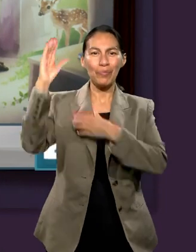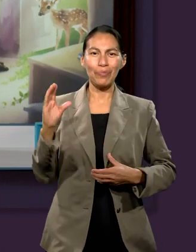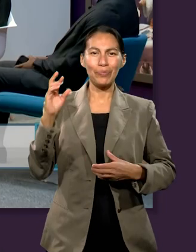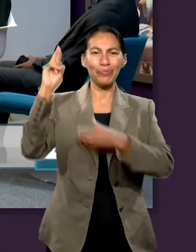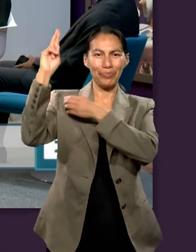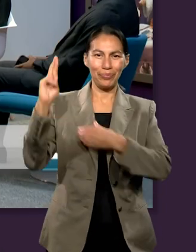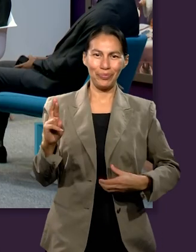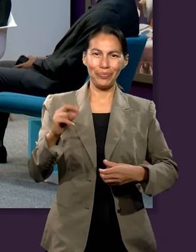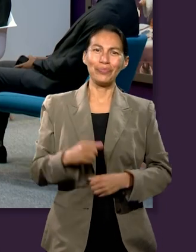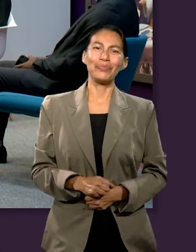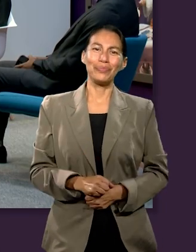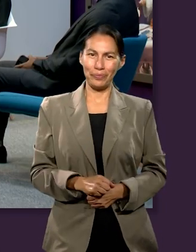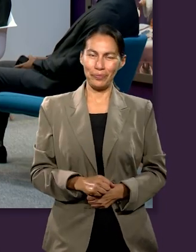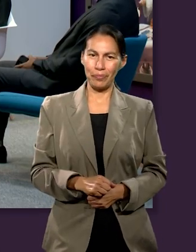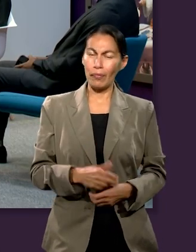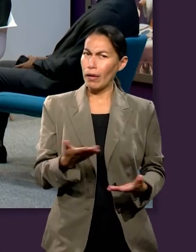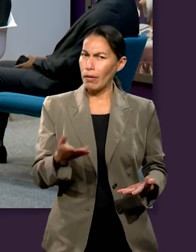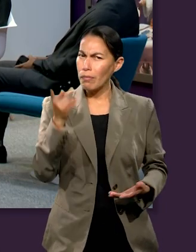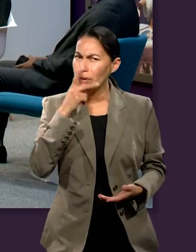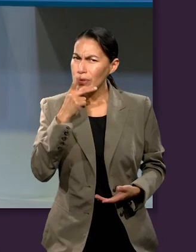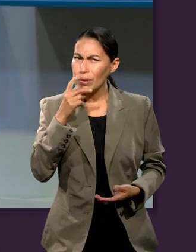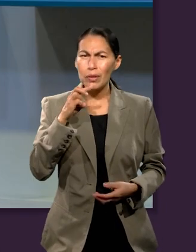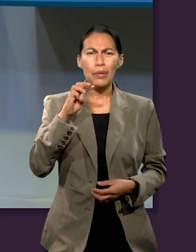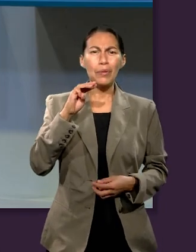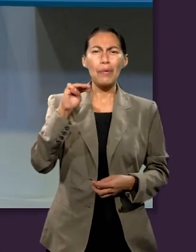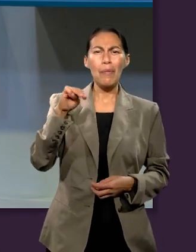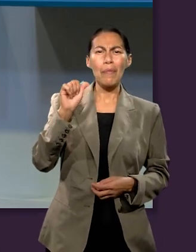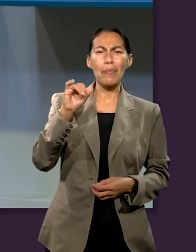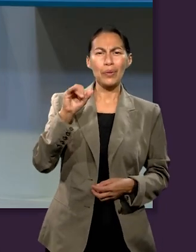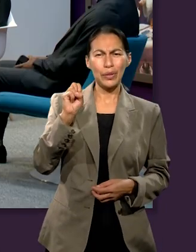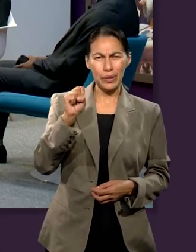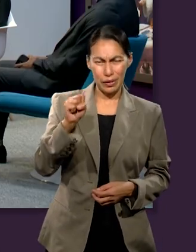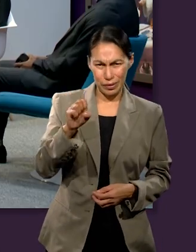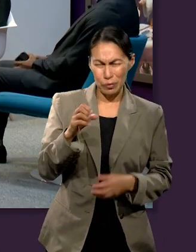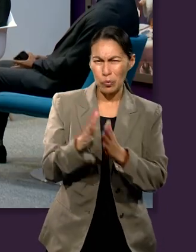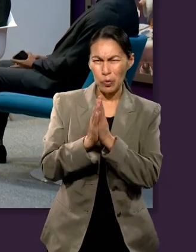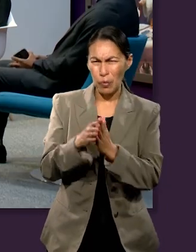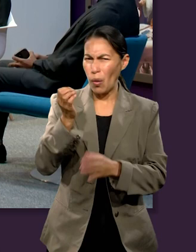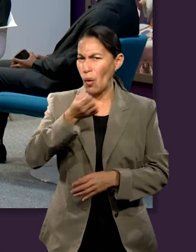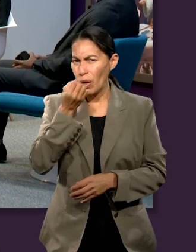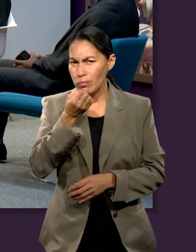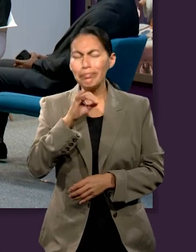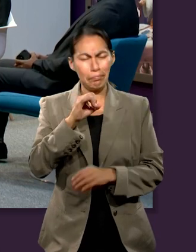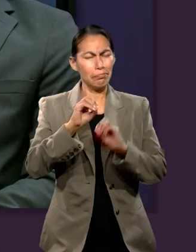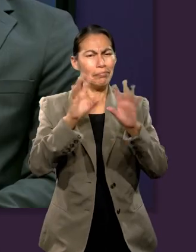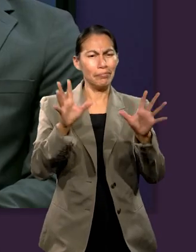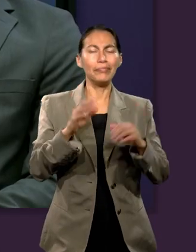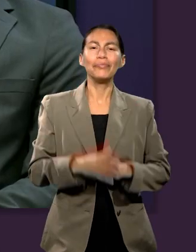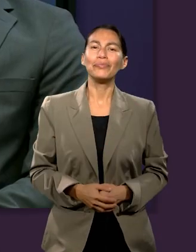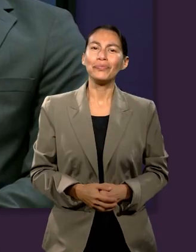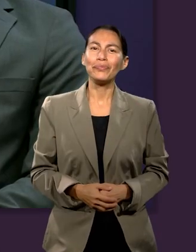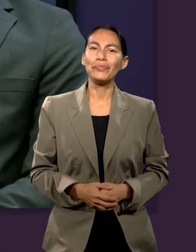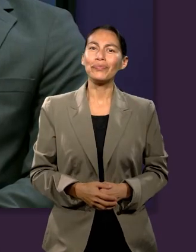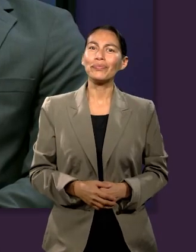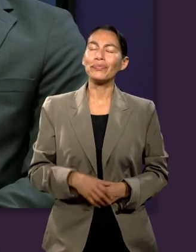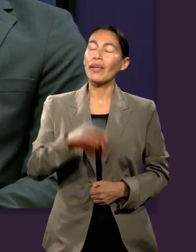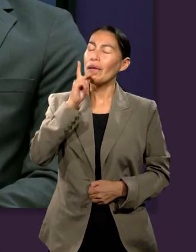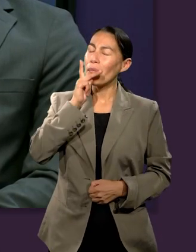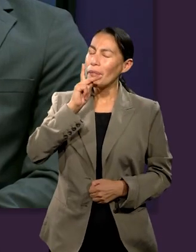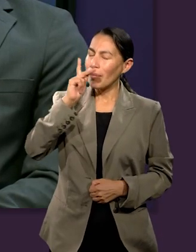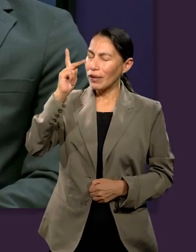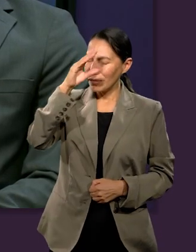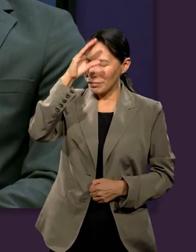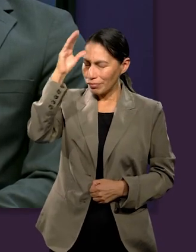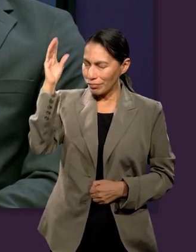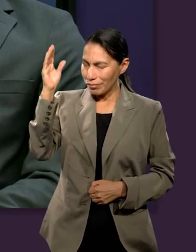bienvenida Pastor Moisés Qué le parece si nos dirige en oración Claro que sí nuestro